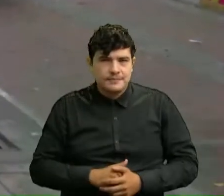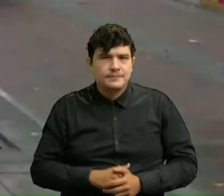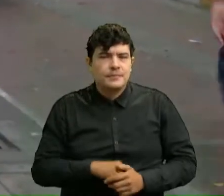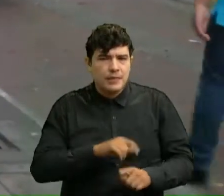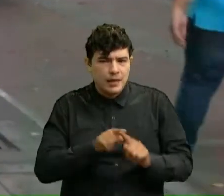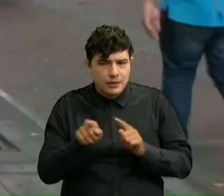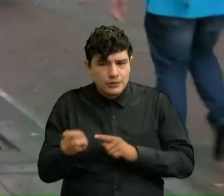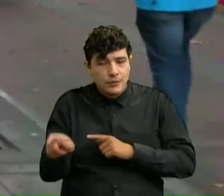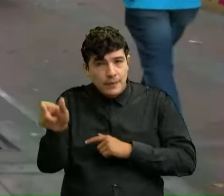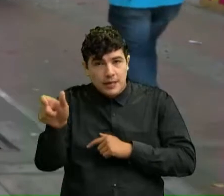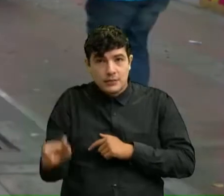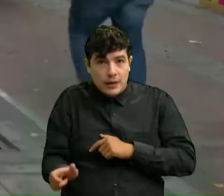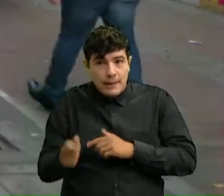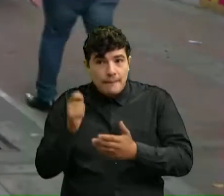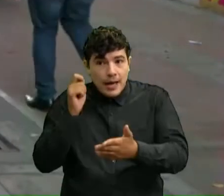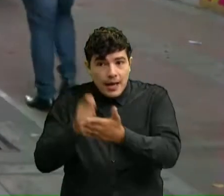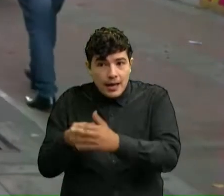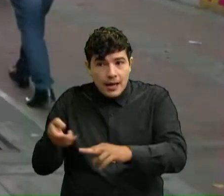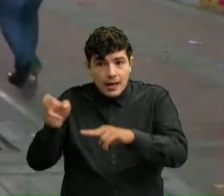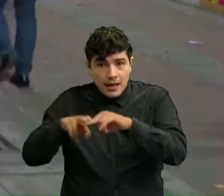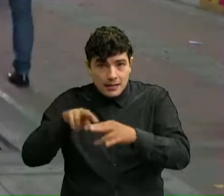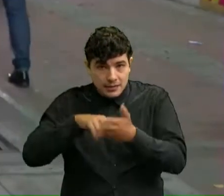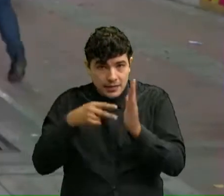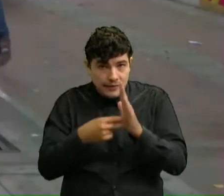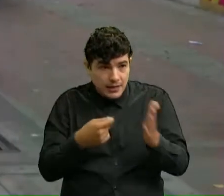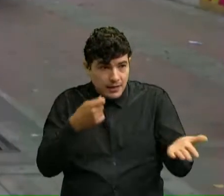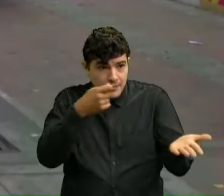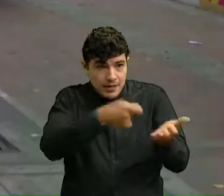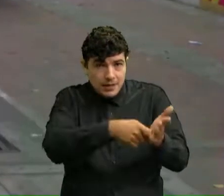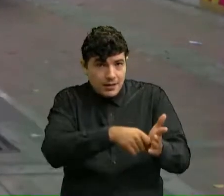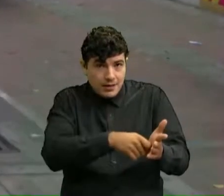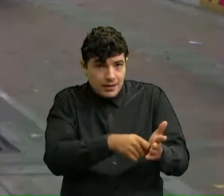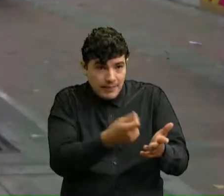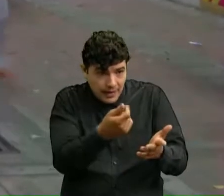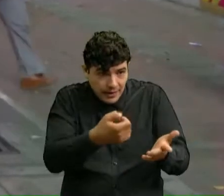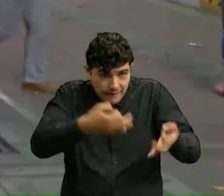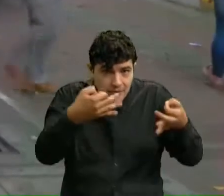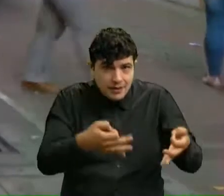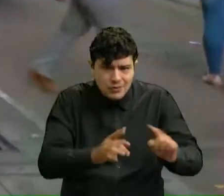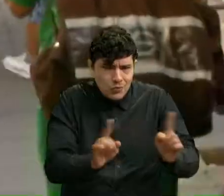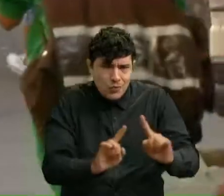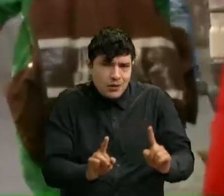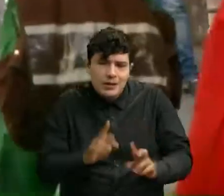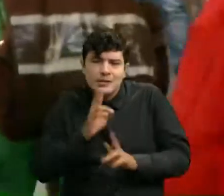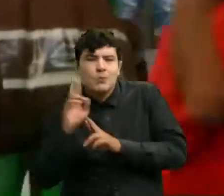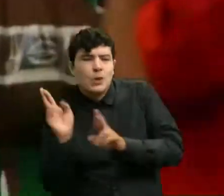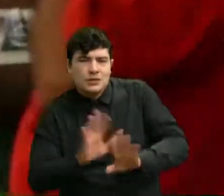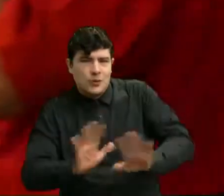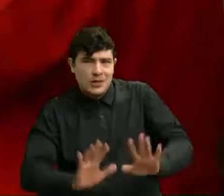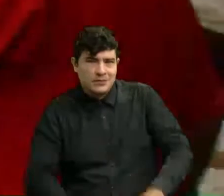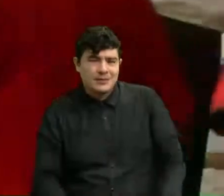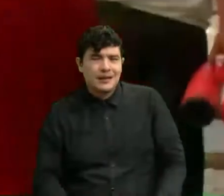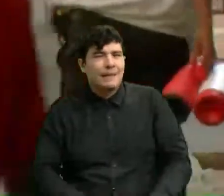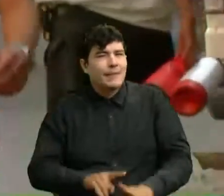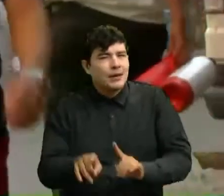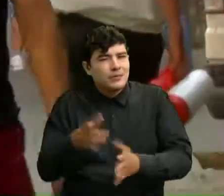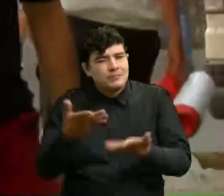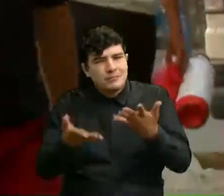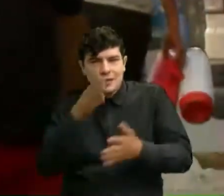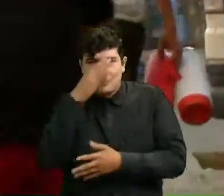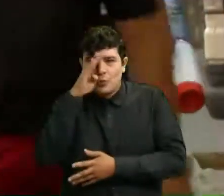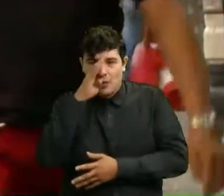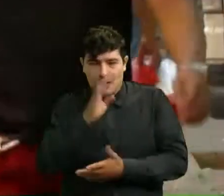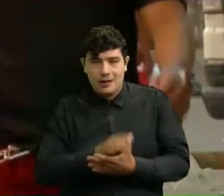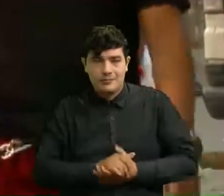la persona declare no significa que pague. Ahora, esto, hay inquietudes también respecto a...